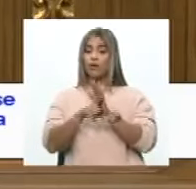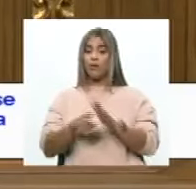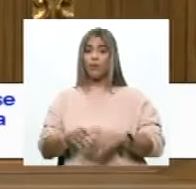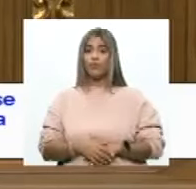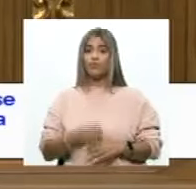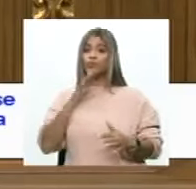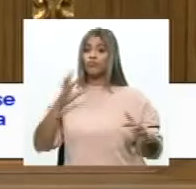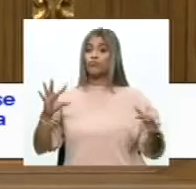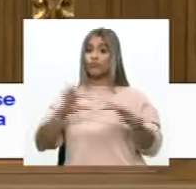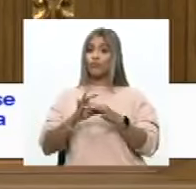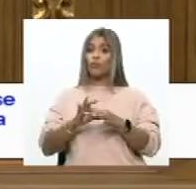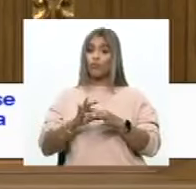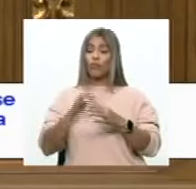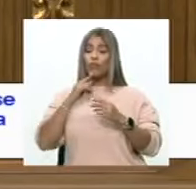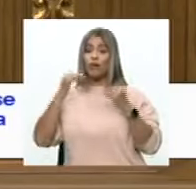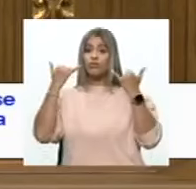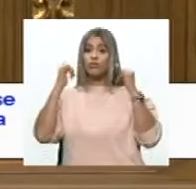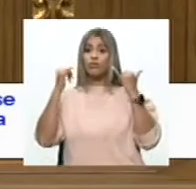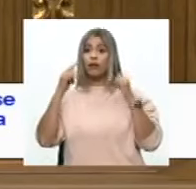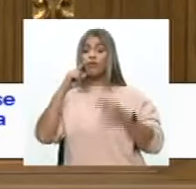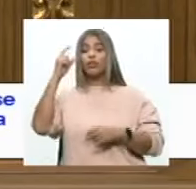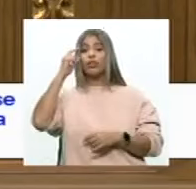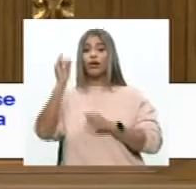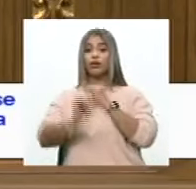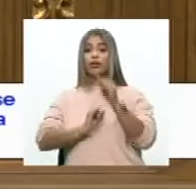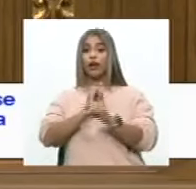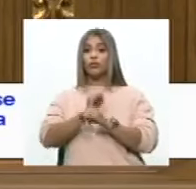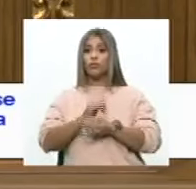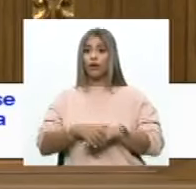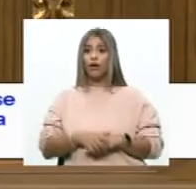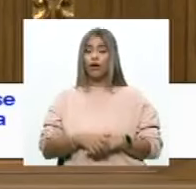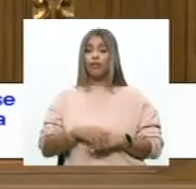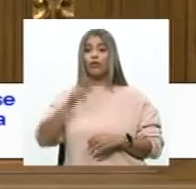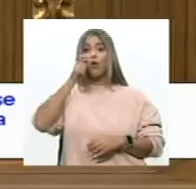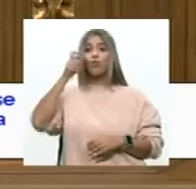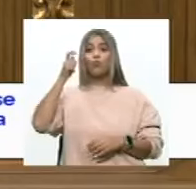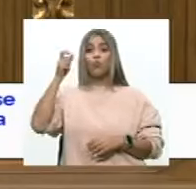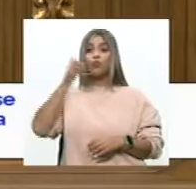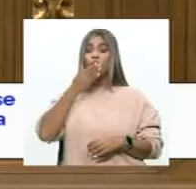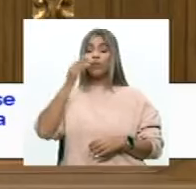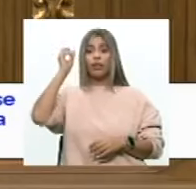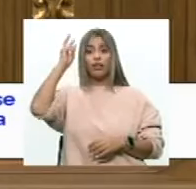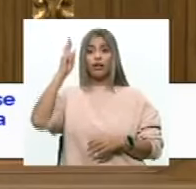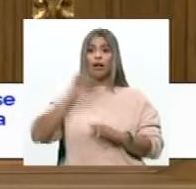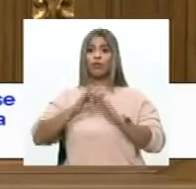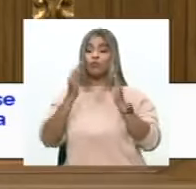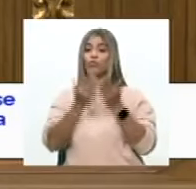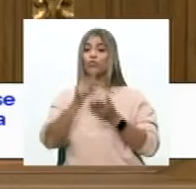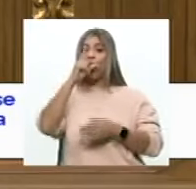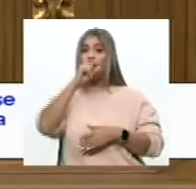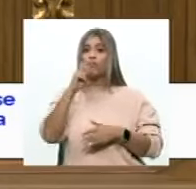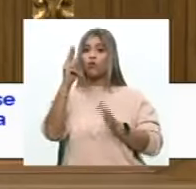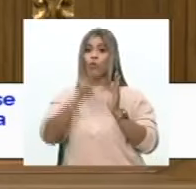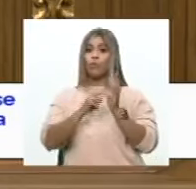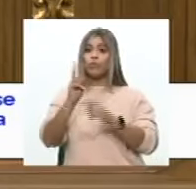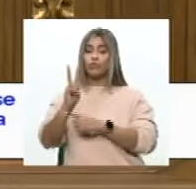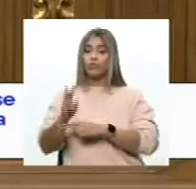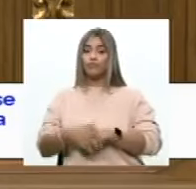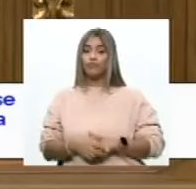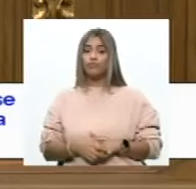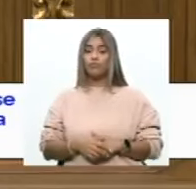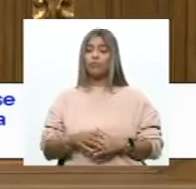se unió a la conmemoración del Día Internacional de los Pueblos Indígenas del Mundo en el año 2002